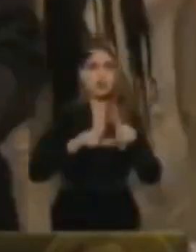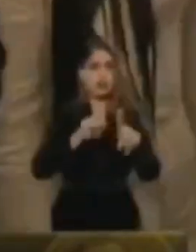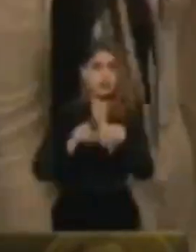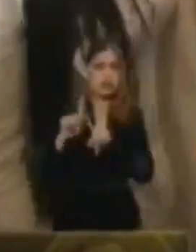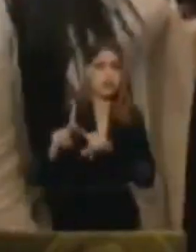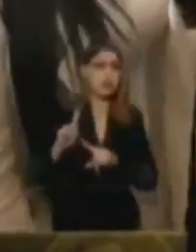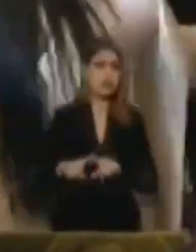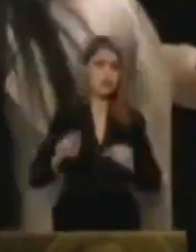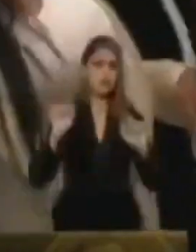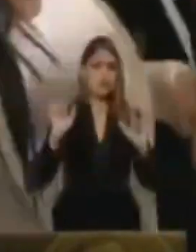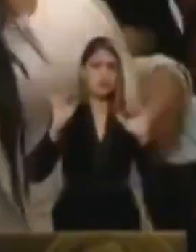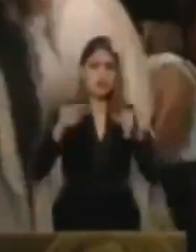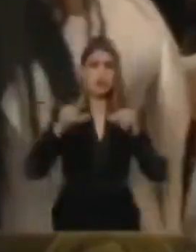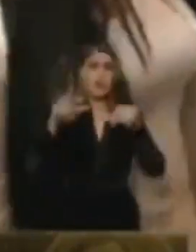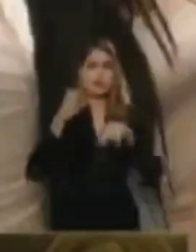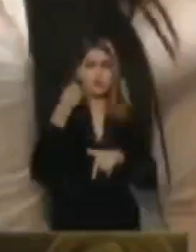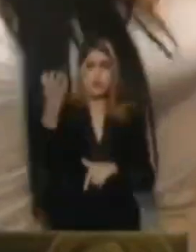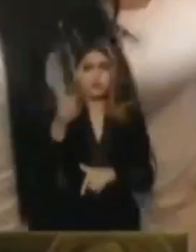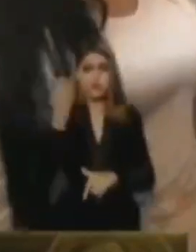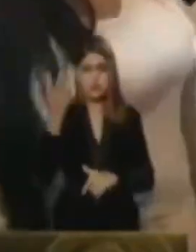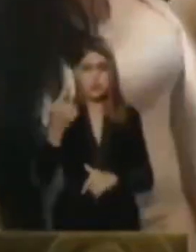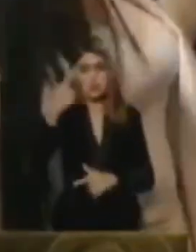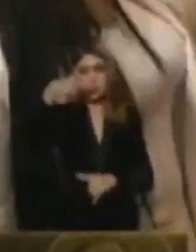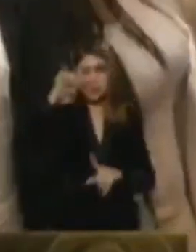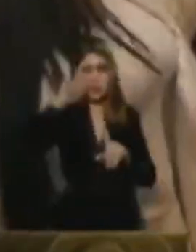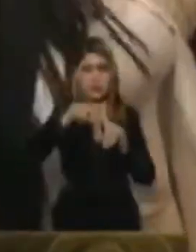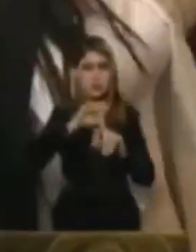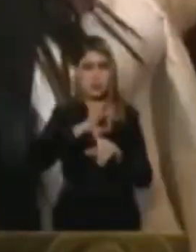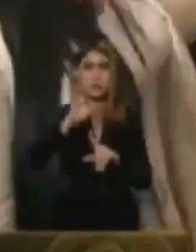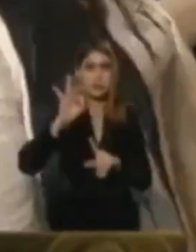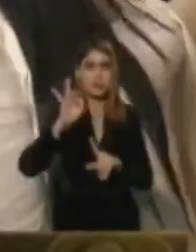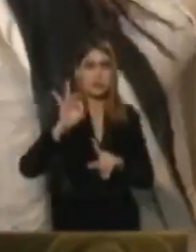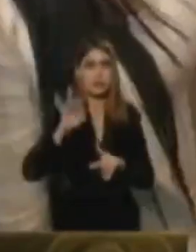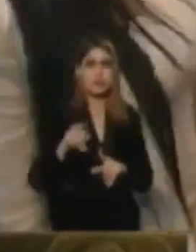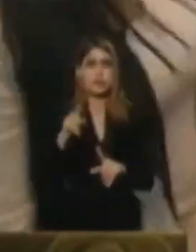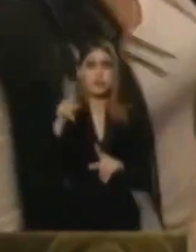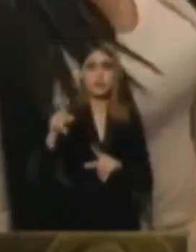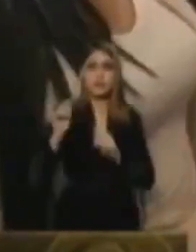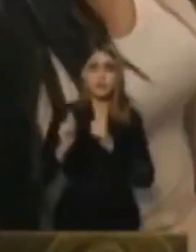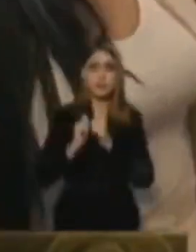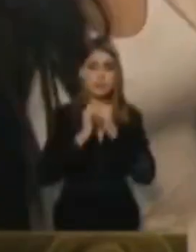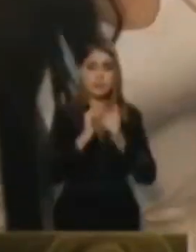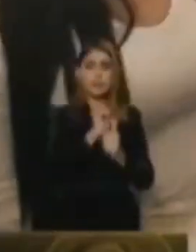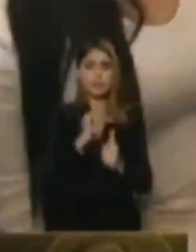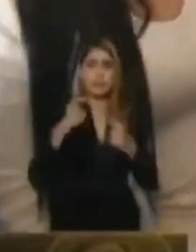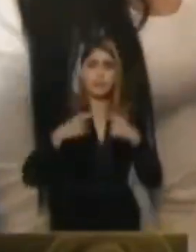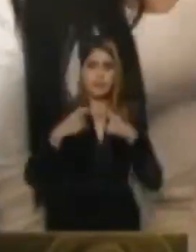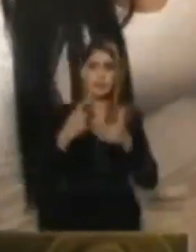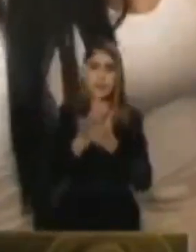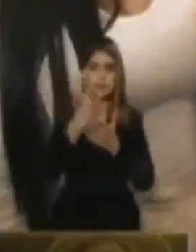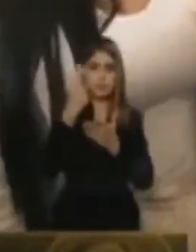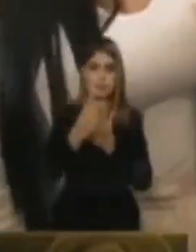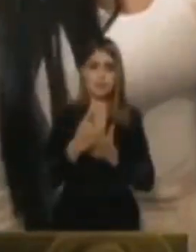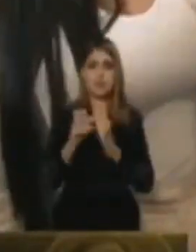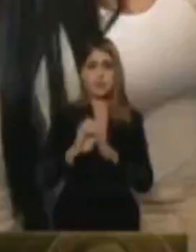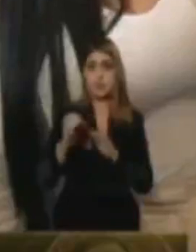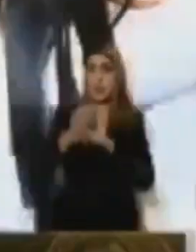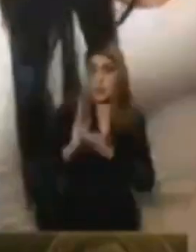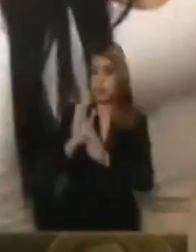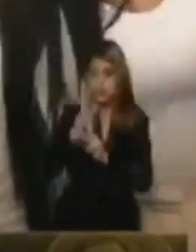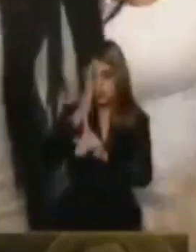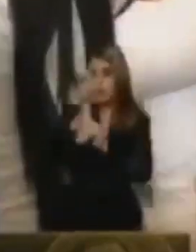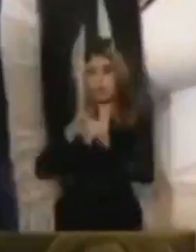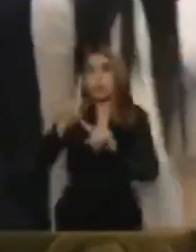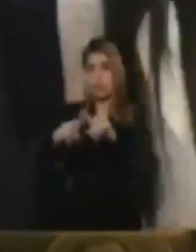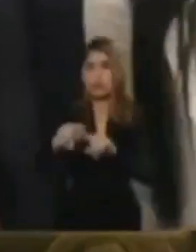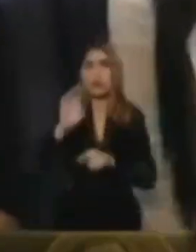presencia en estos eventos con la finalidad de acompañar a los galardonados, en este caso a Elena Poniatowska, y